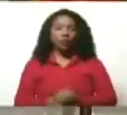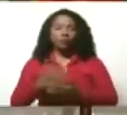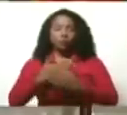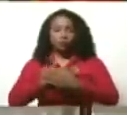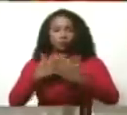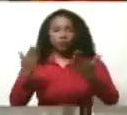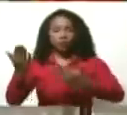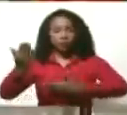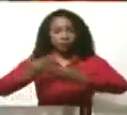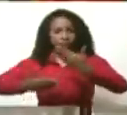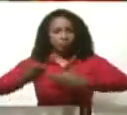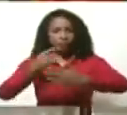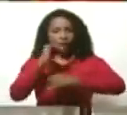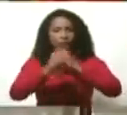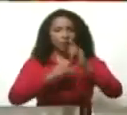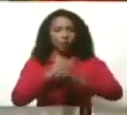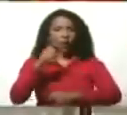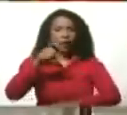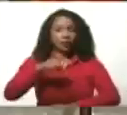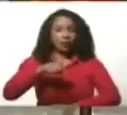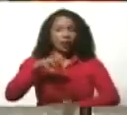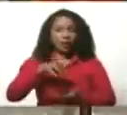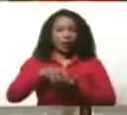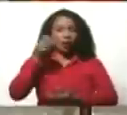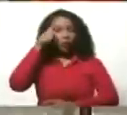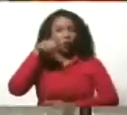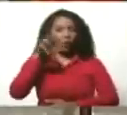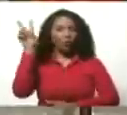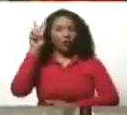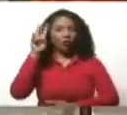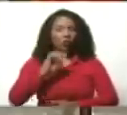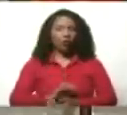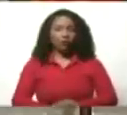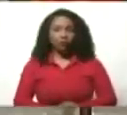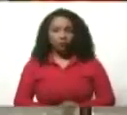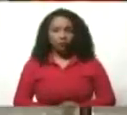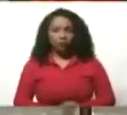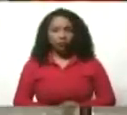cooperación internacional que se merece el Estado y el pueblo de Venezuela.